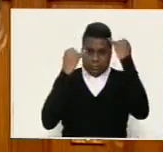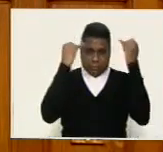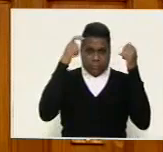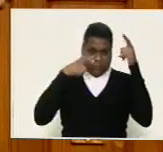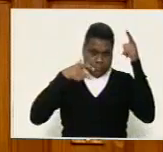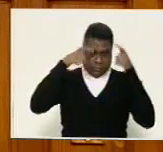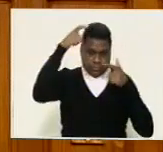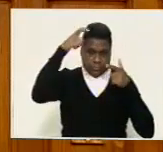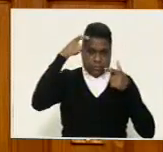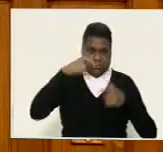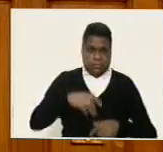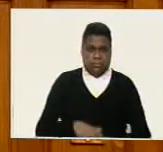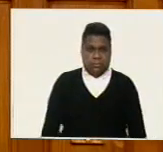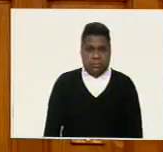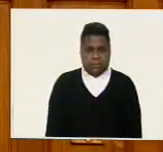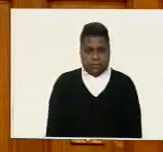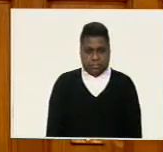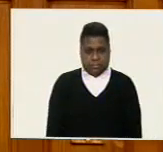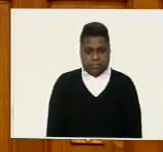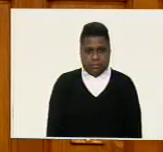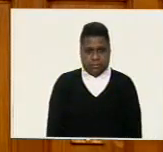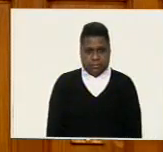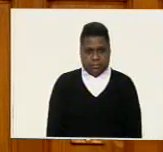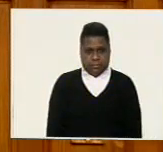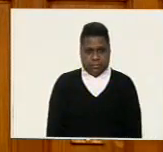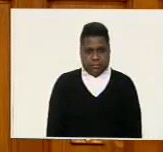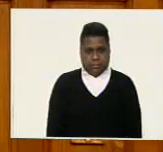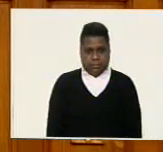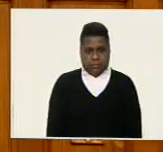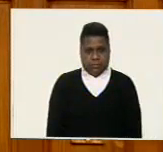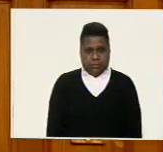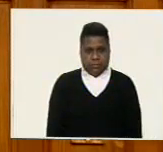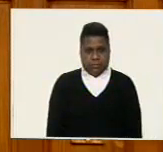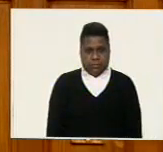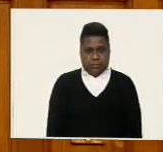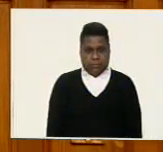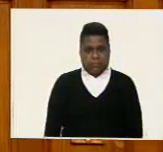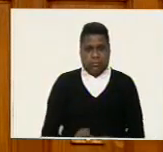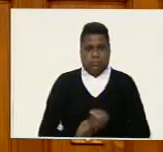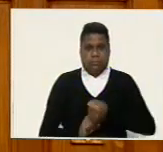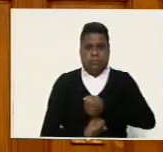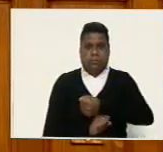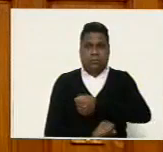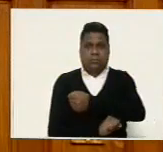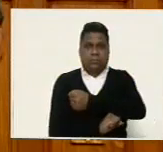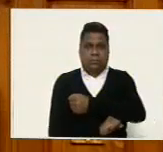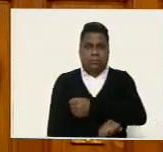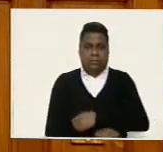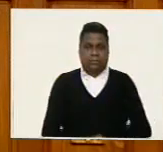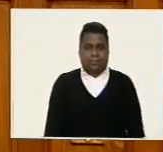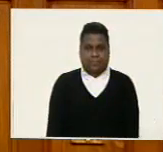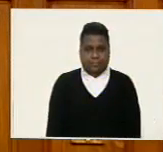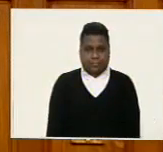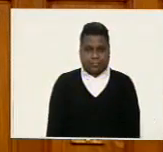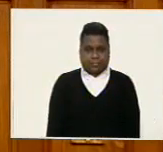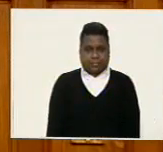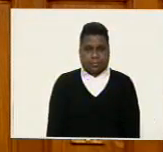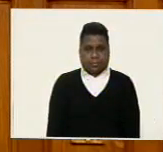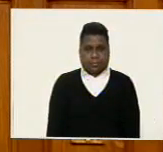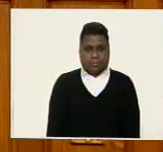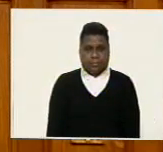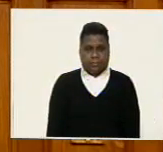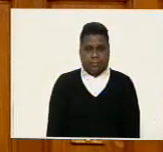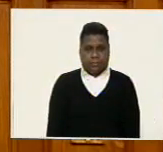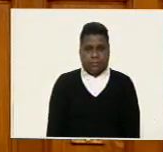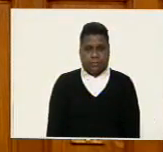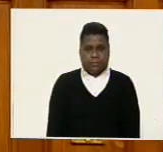Hugo Rafael Chávez Frías. Hay que respaldar, y respaldamos aquí rotundamente,